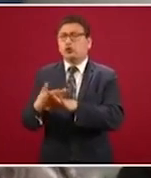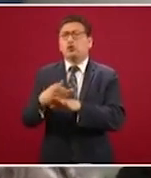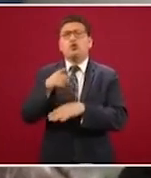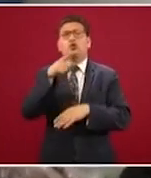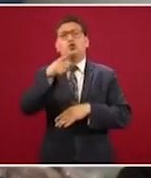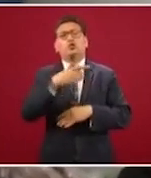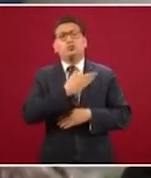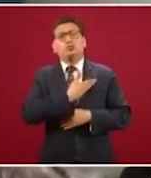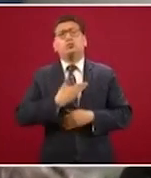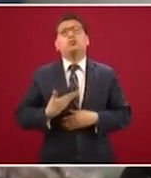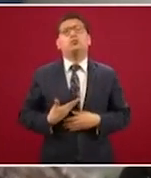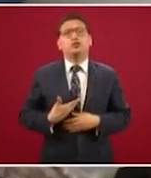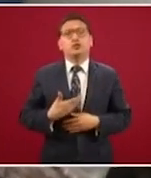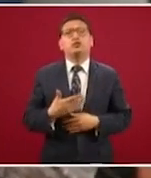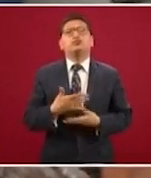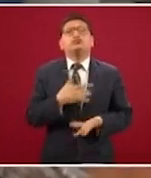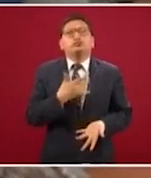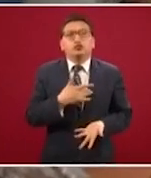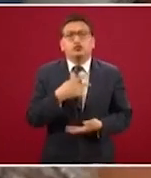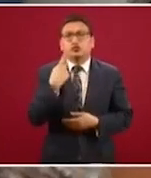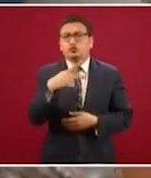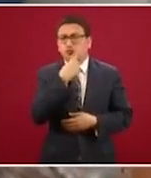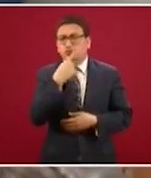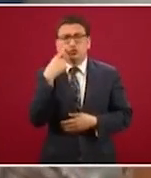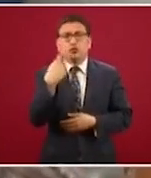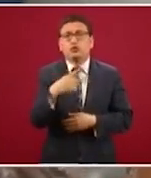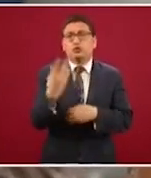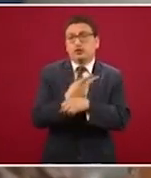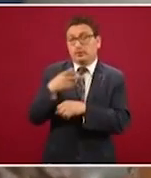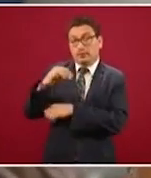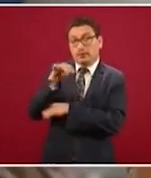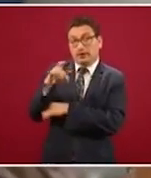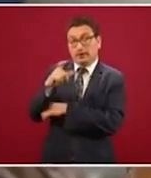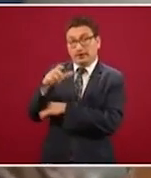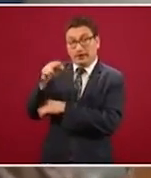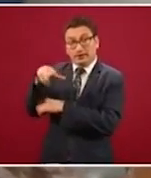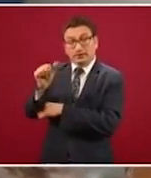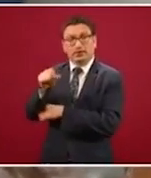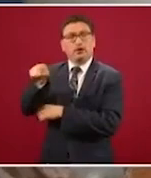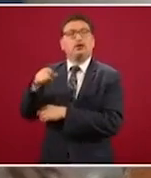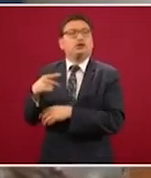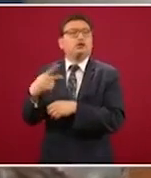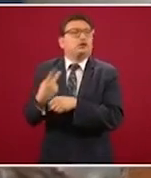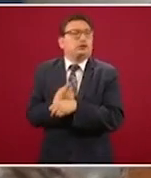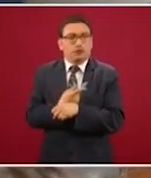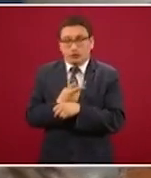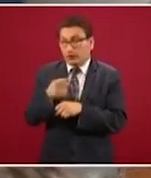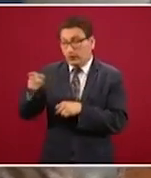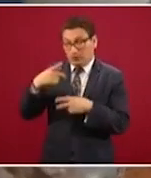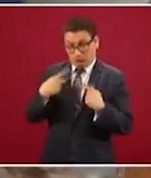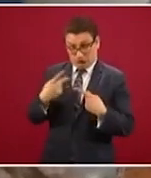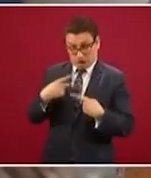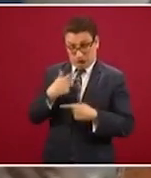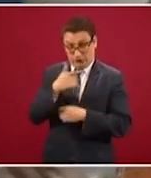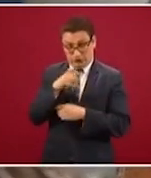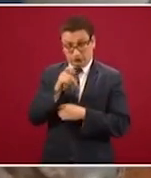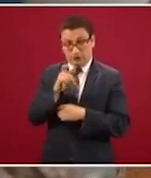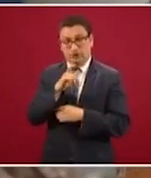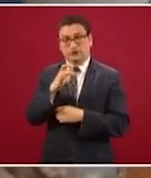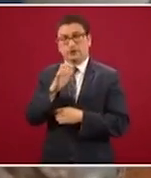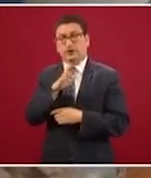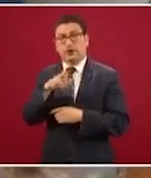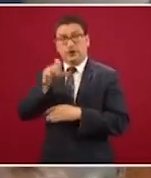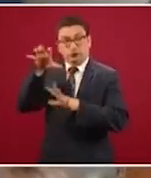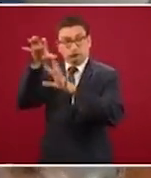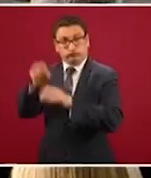posición en este momento en cuanto a Mexicana y la ratificación sobre la orden de aprehensión a Gastón Azcárraga?